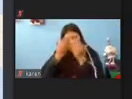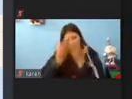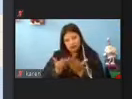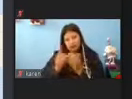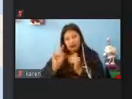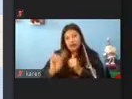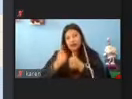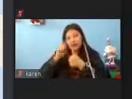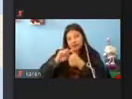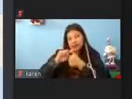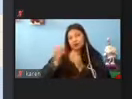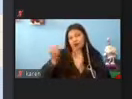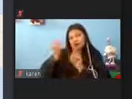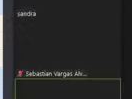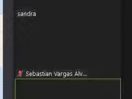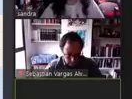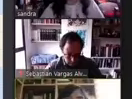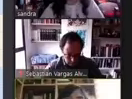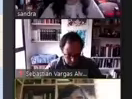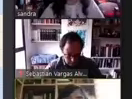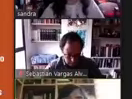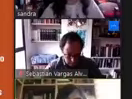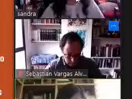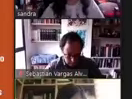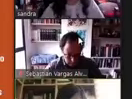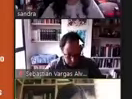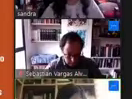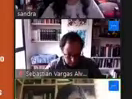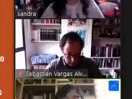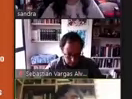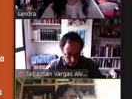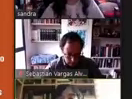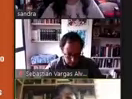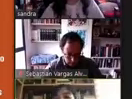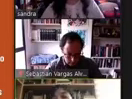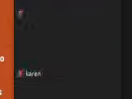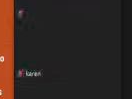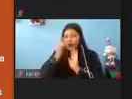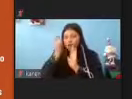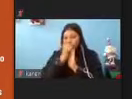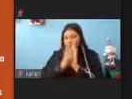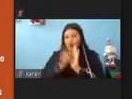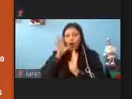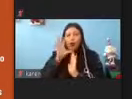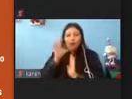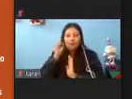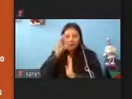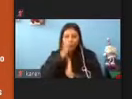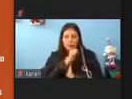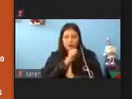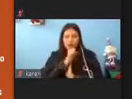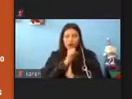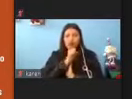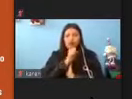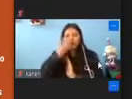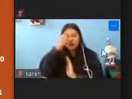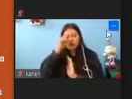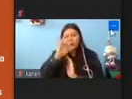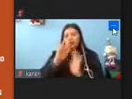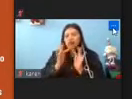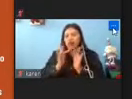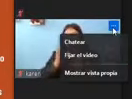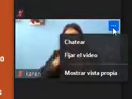la primera aparecen, van a aparecer los puntos que identificamos para esas